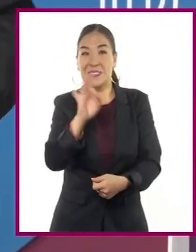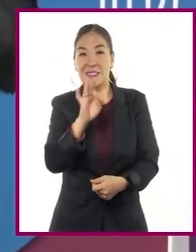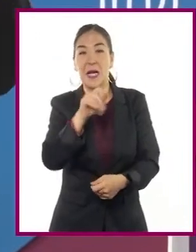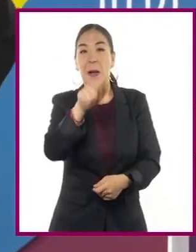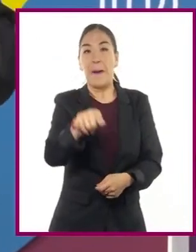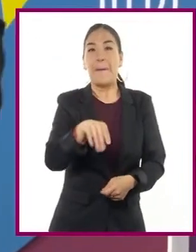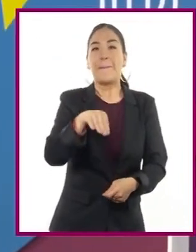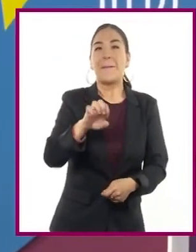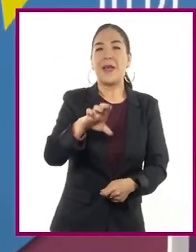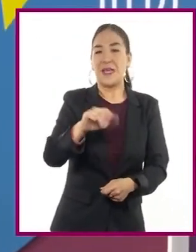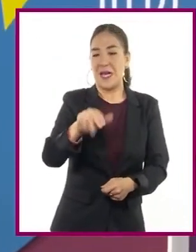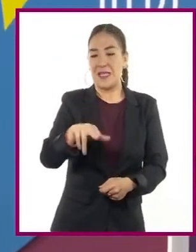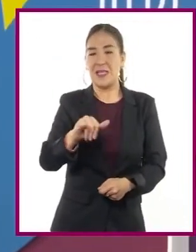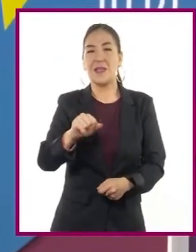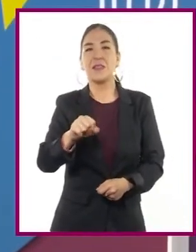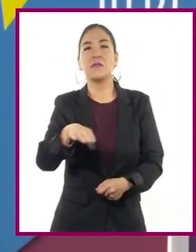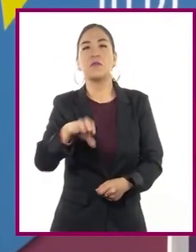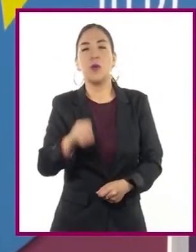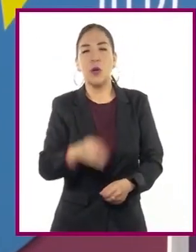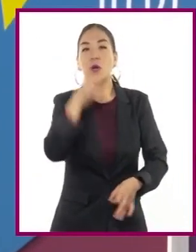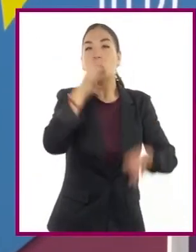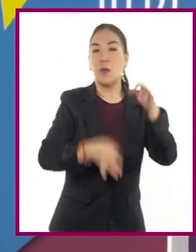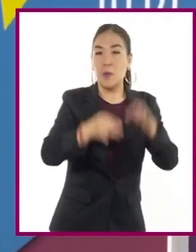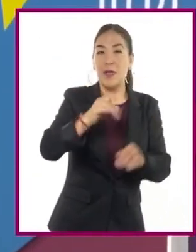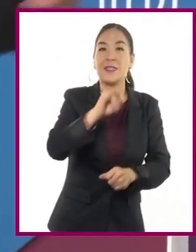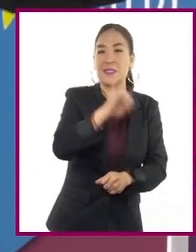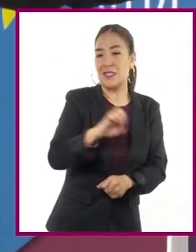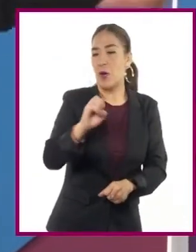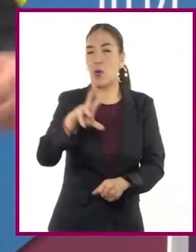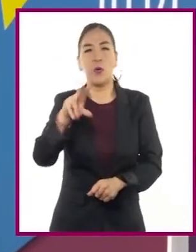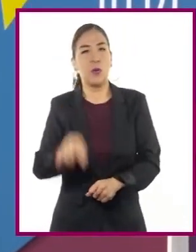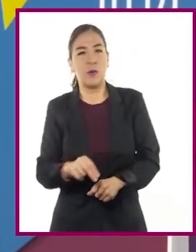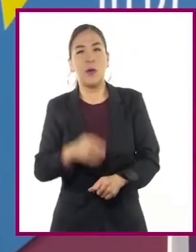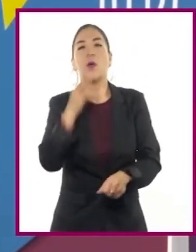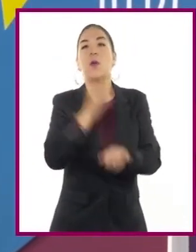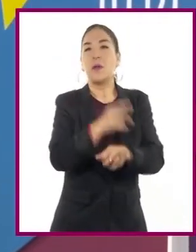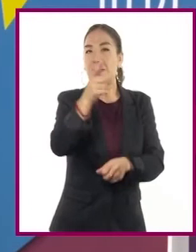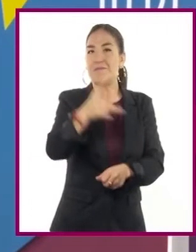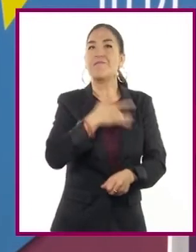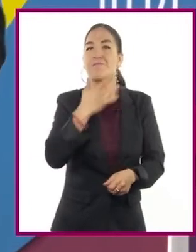mecanismo jurisdiccional o no jurisdiccional. ¿Qué les parece?